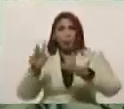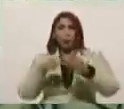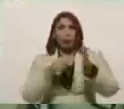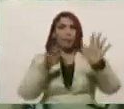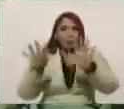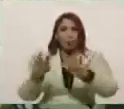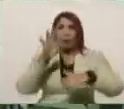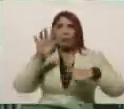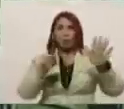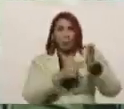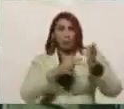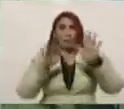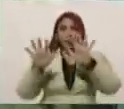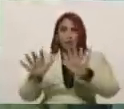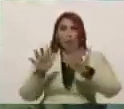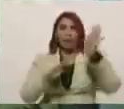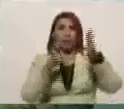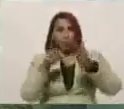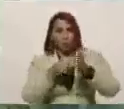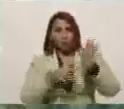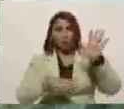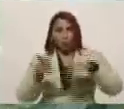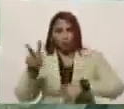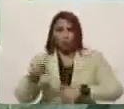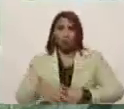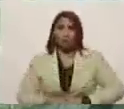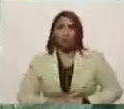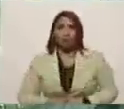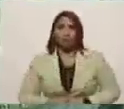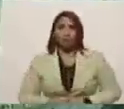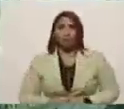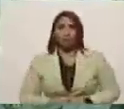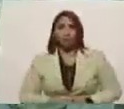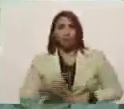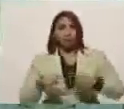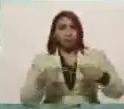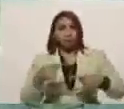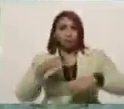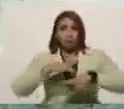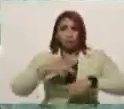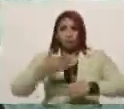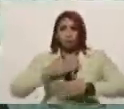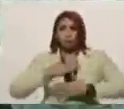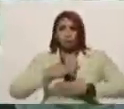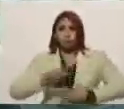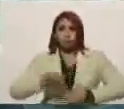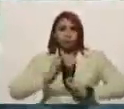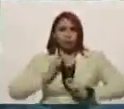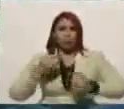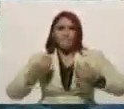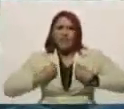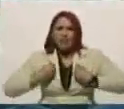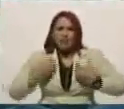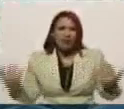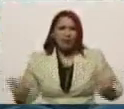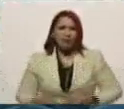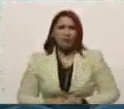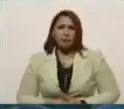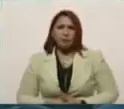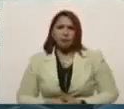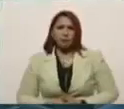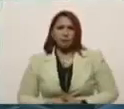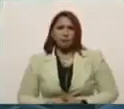9, 10, 2012. Y después me tocó en la vida,